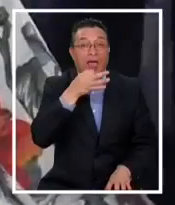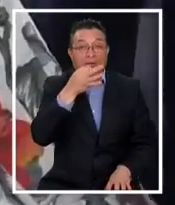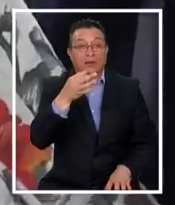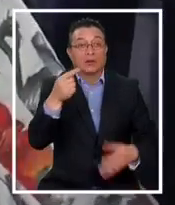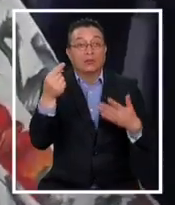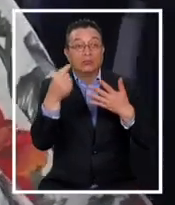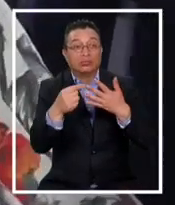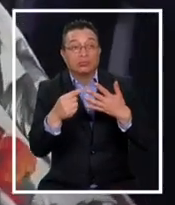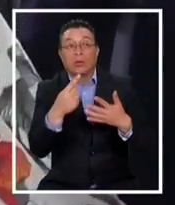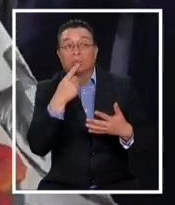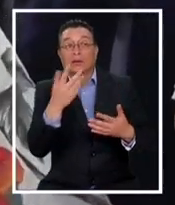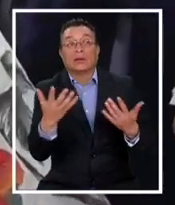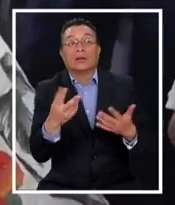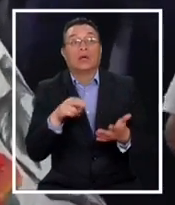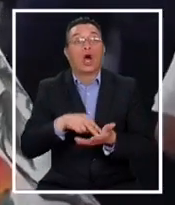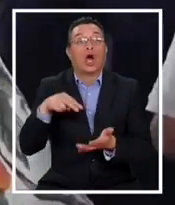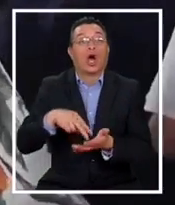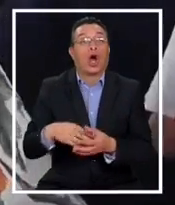estos resultados